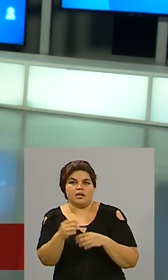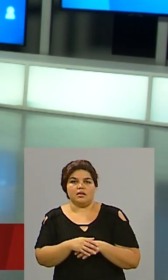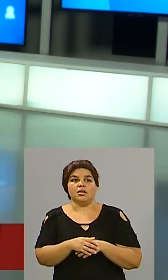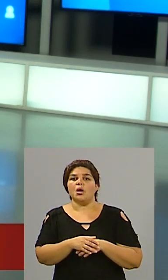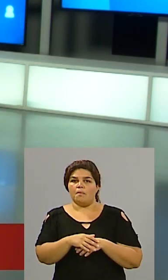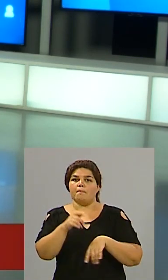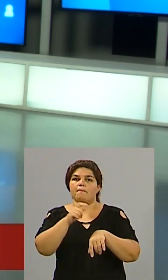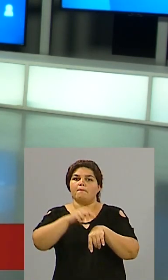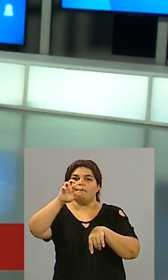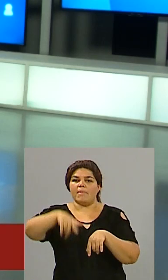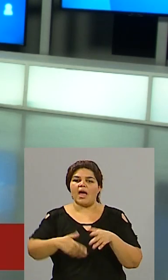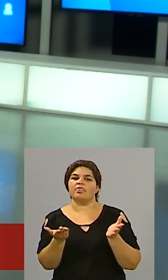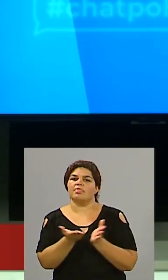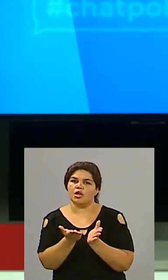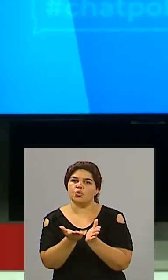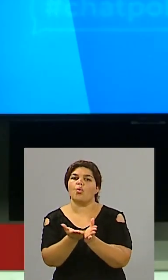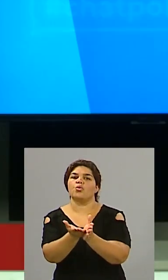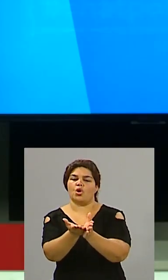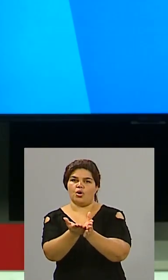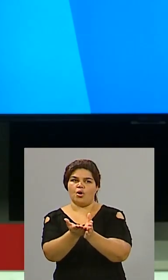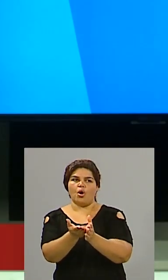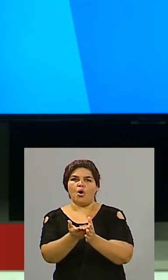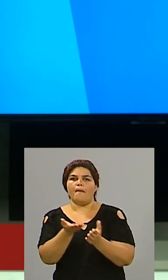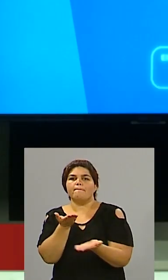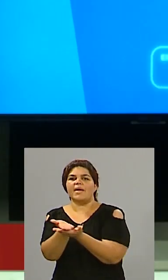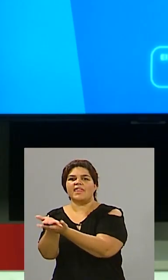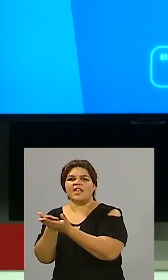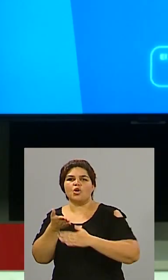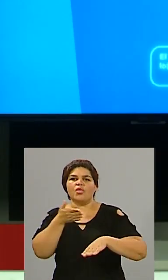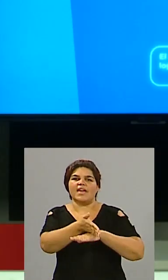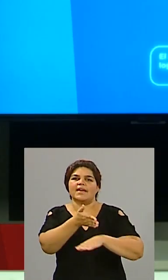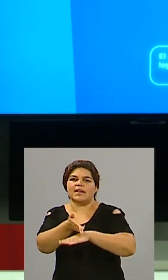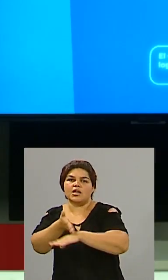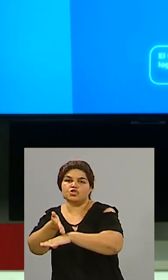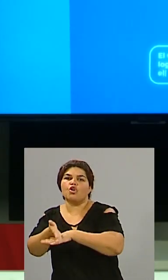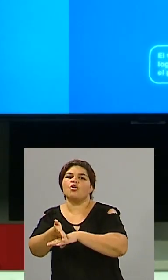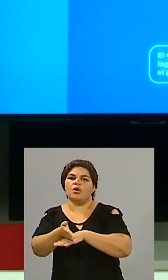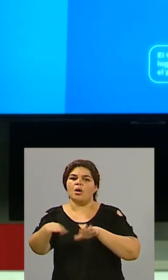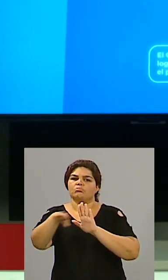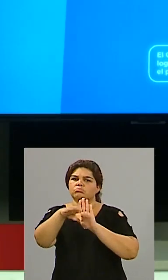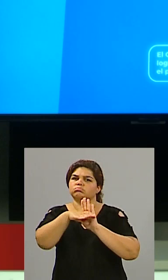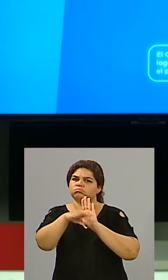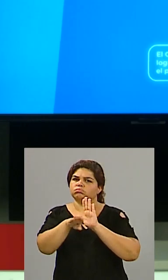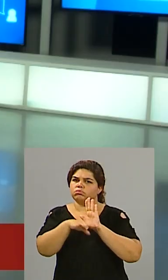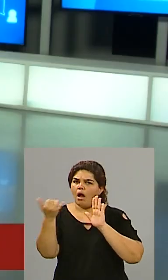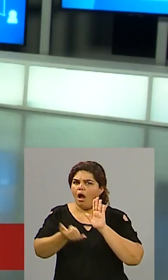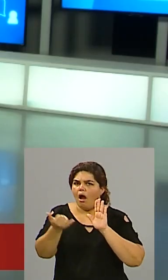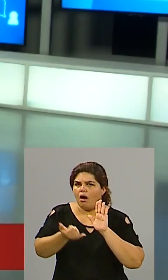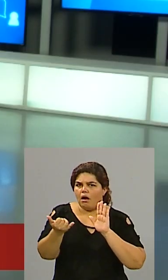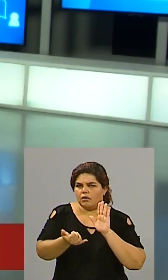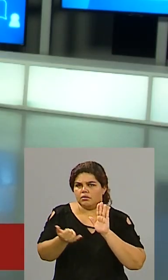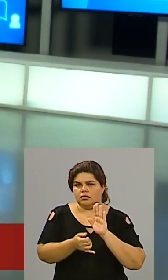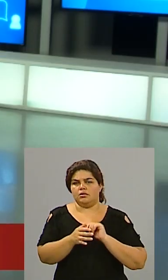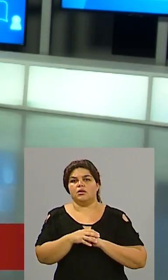también, bueno, los requisitos de ingreso son más exigentes y también de permanencia, ¿no? Por eso tenemos varias bajas a lo largo